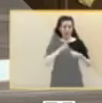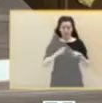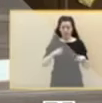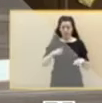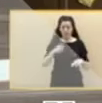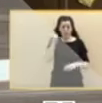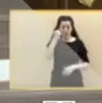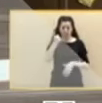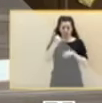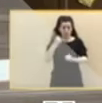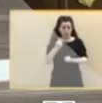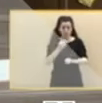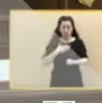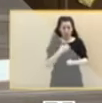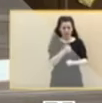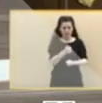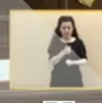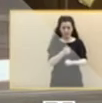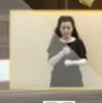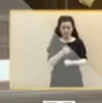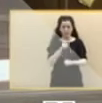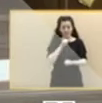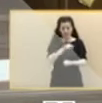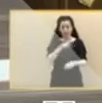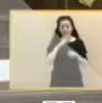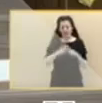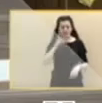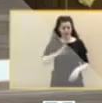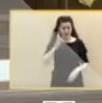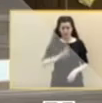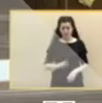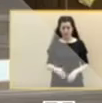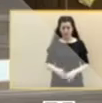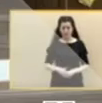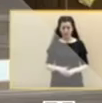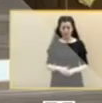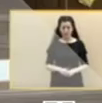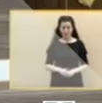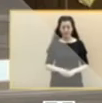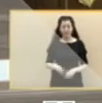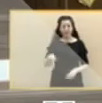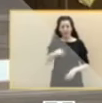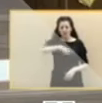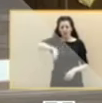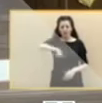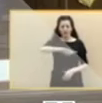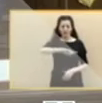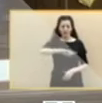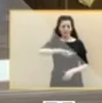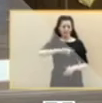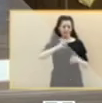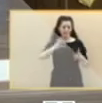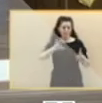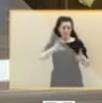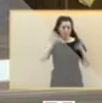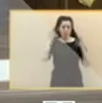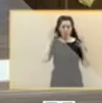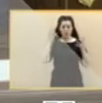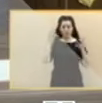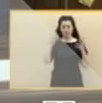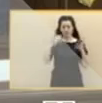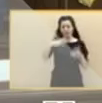al Partido Popular en cómplice de los chorizos, de acuerdo. Por lo tanto, no te esfuerces si justificar argumentalmente la